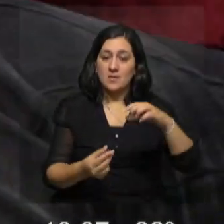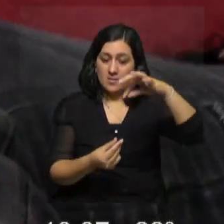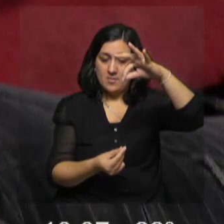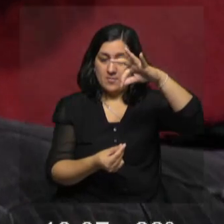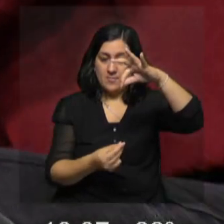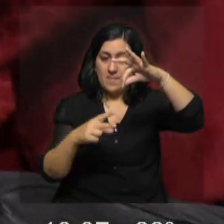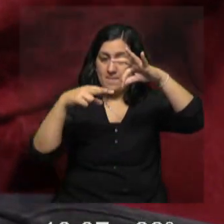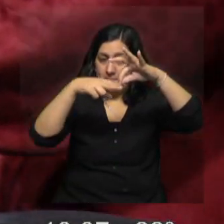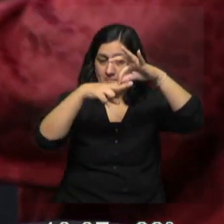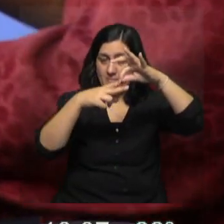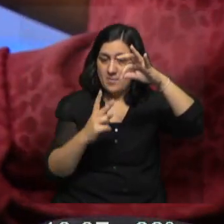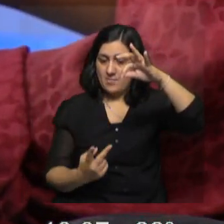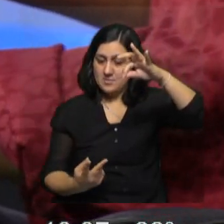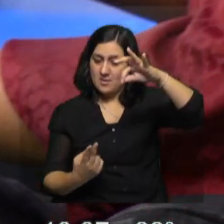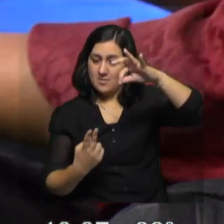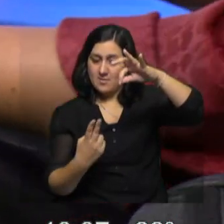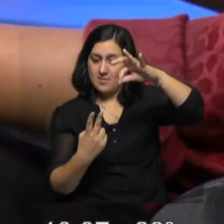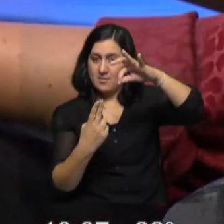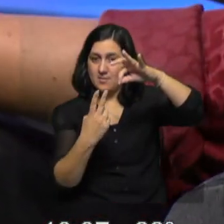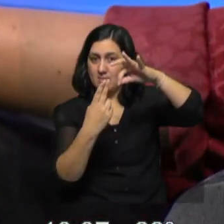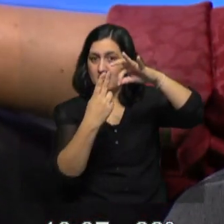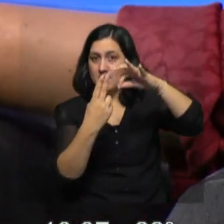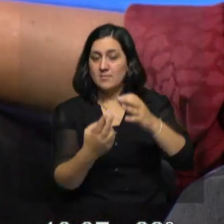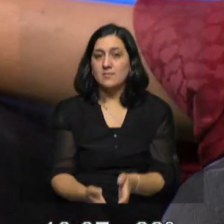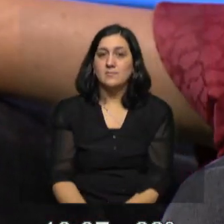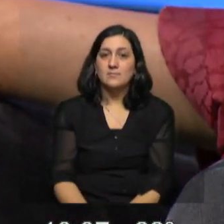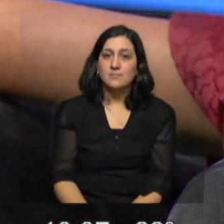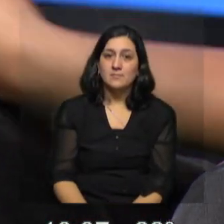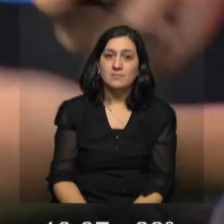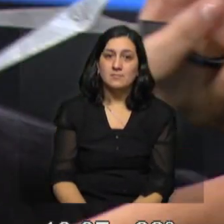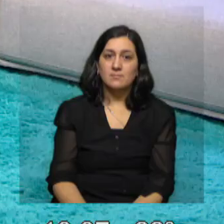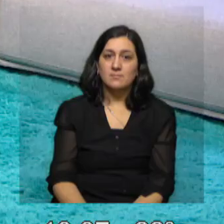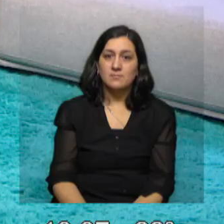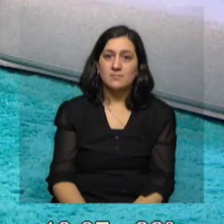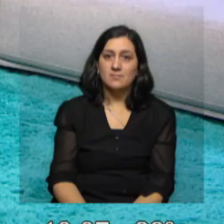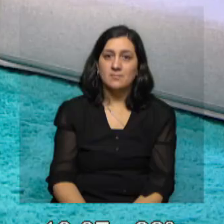cortar... Estirame, a ver si podemos. Lo que hacemos es cortarlo de forma